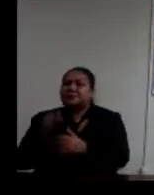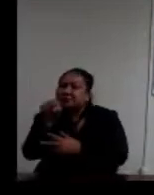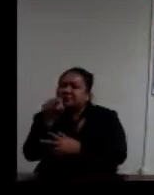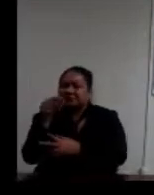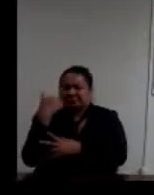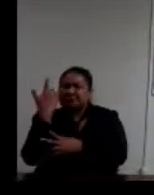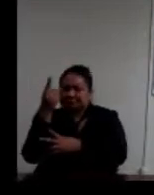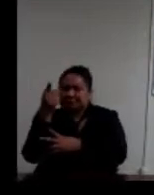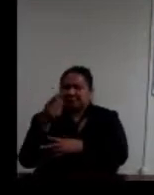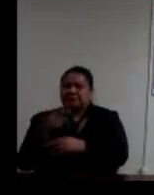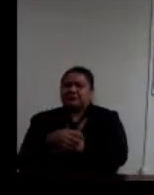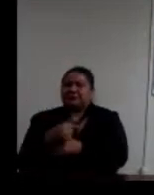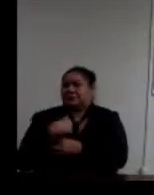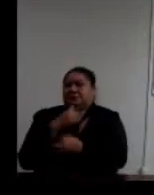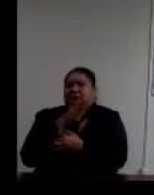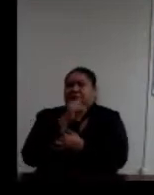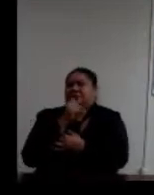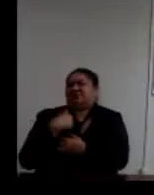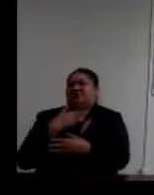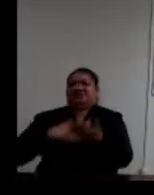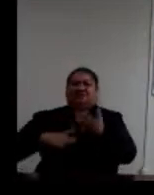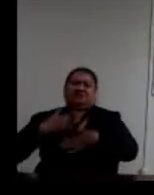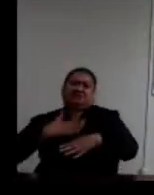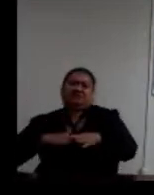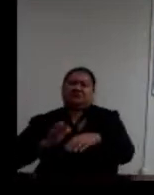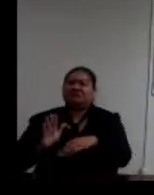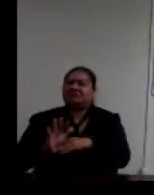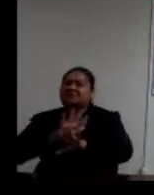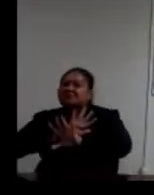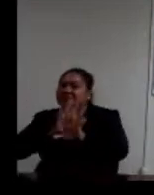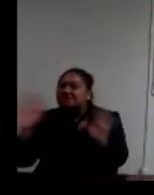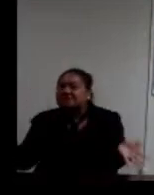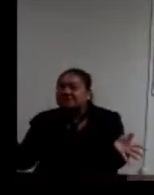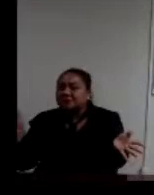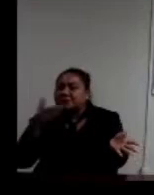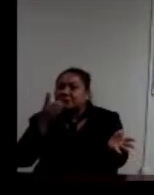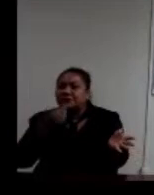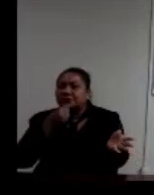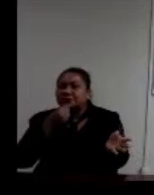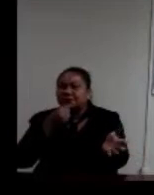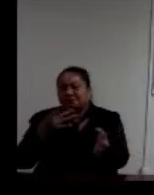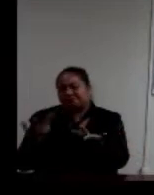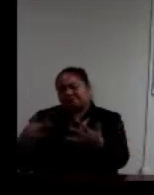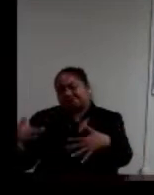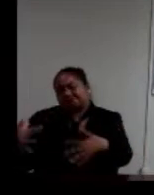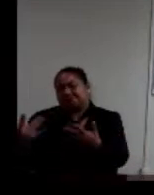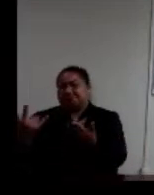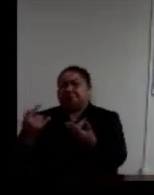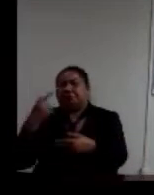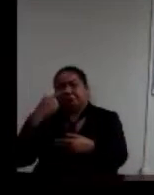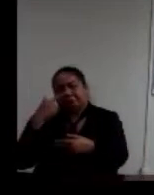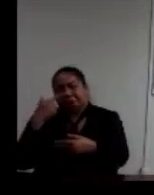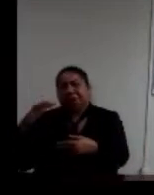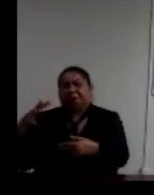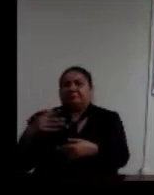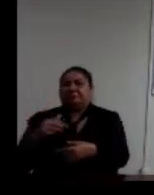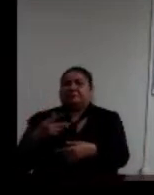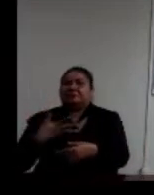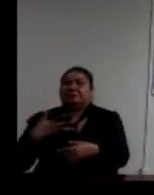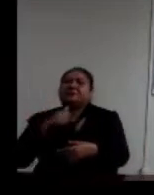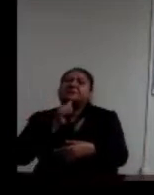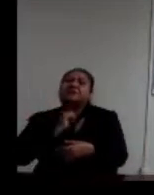tú, yo no puedo, estoy cansado, ya me duelen los dedos, me duelen los ojos, tengo